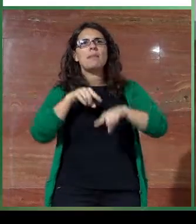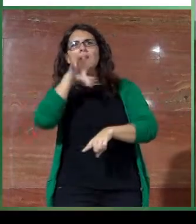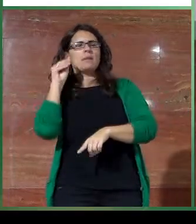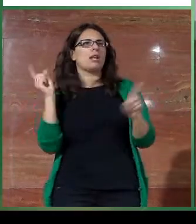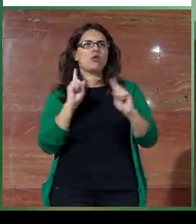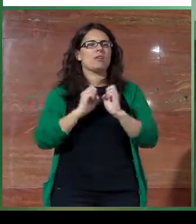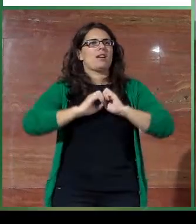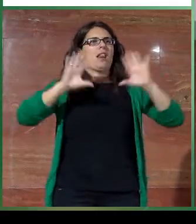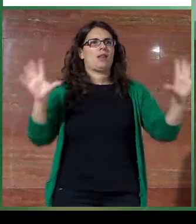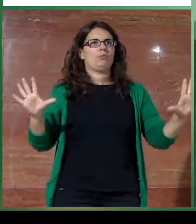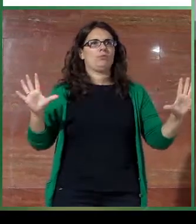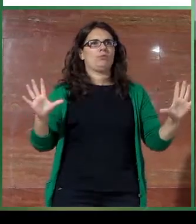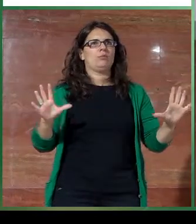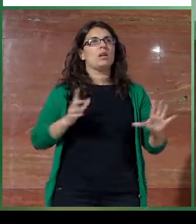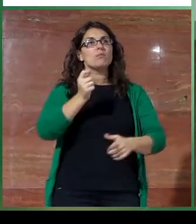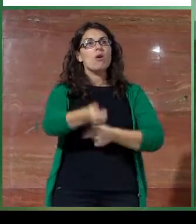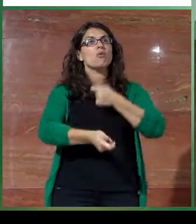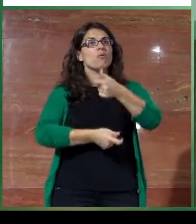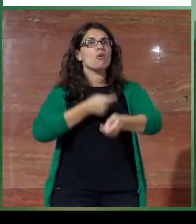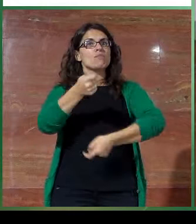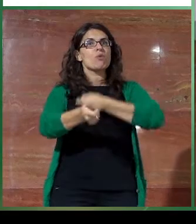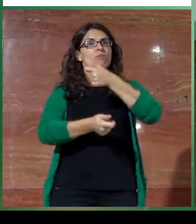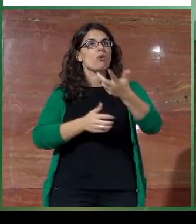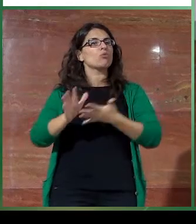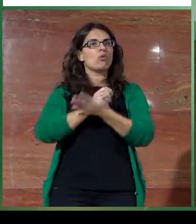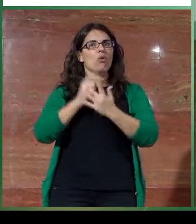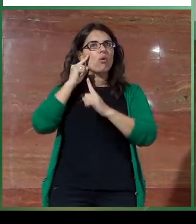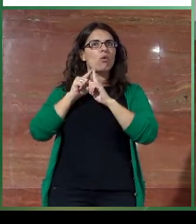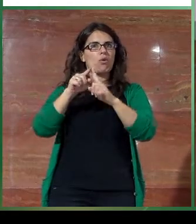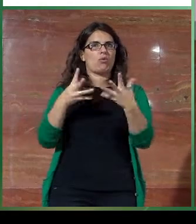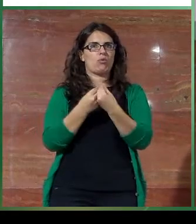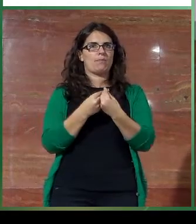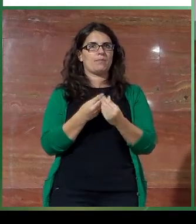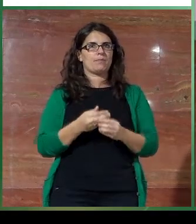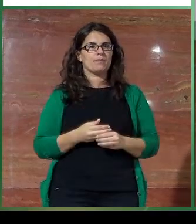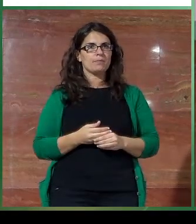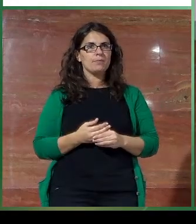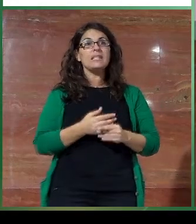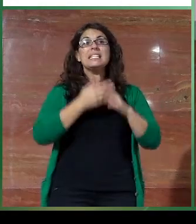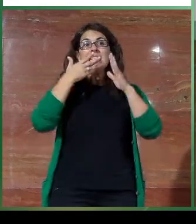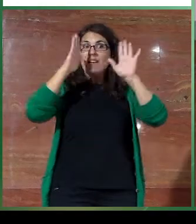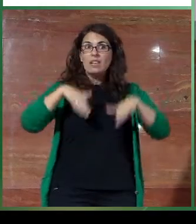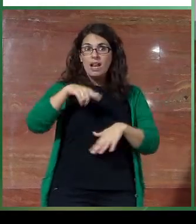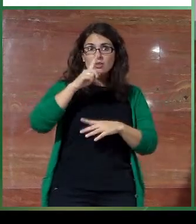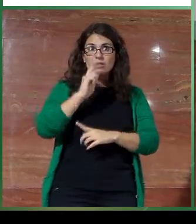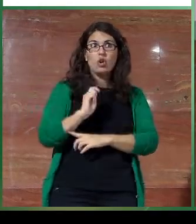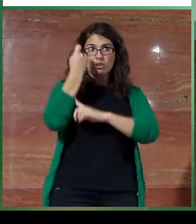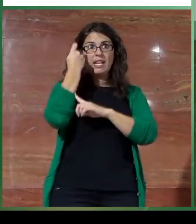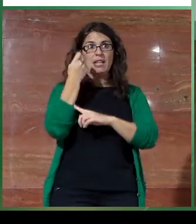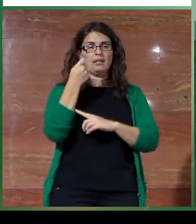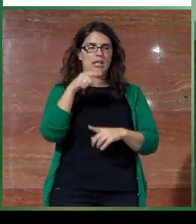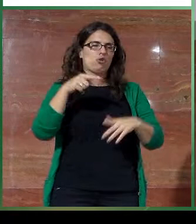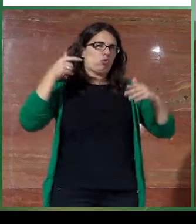partir de ahí iremos poco a poco en la misma dirección con todo lo que hagamos. Si se consiguiera, eso es infinito,